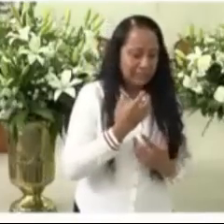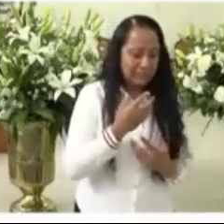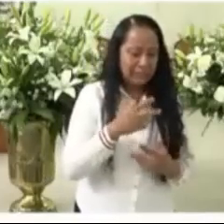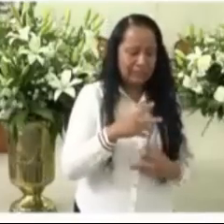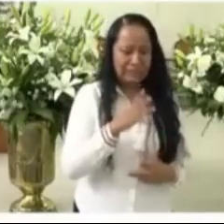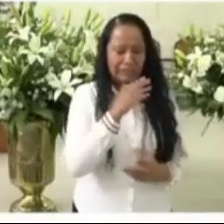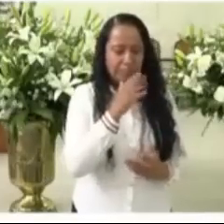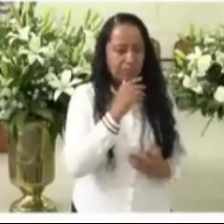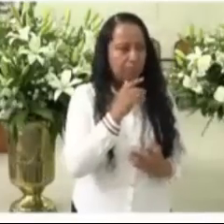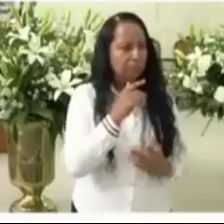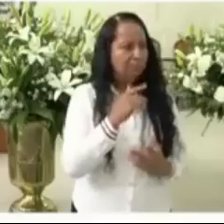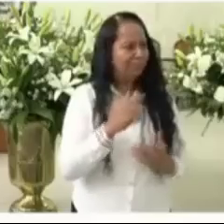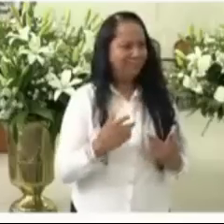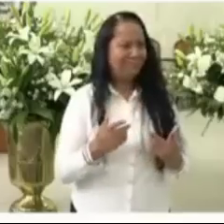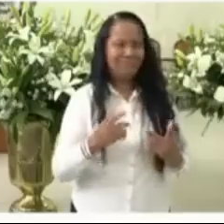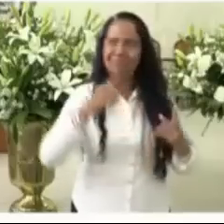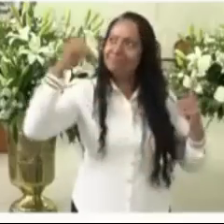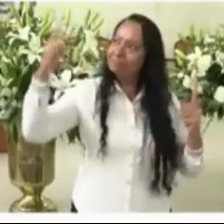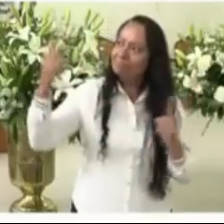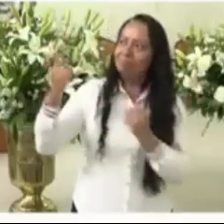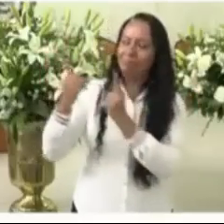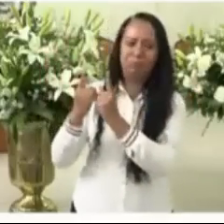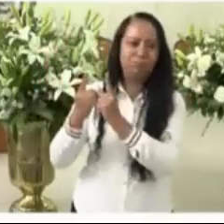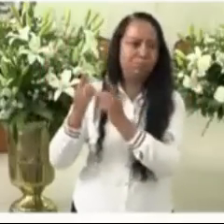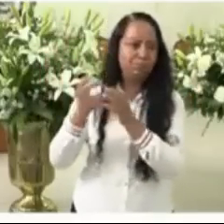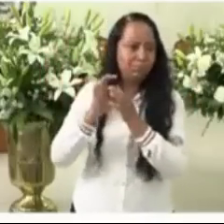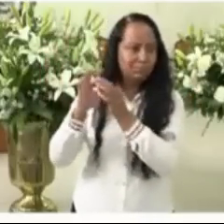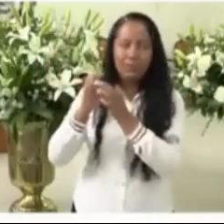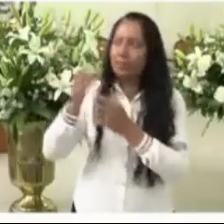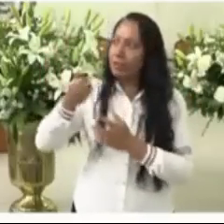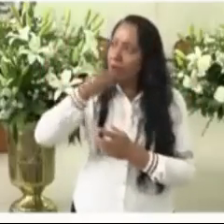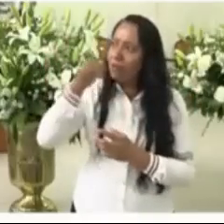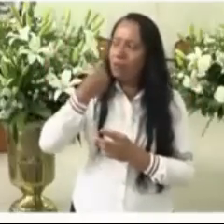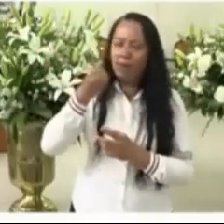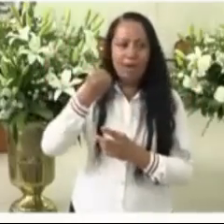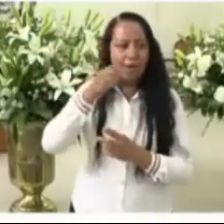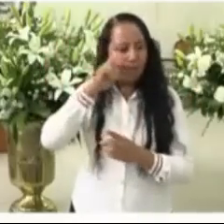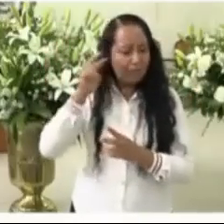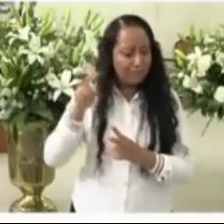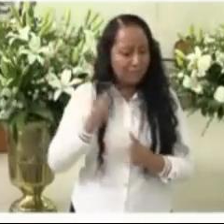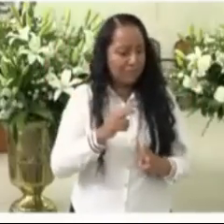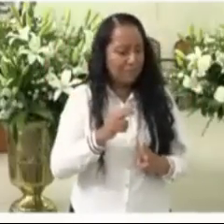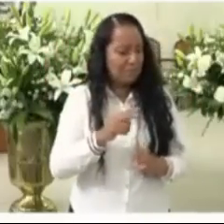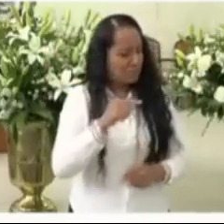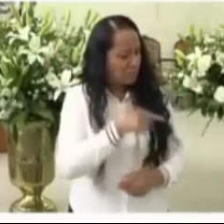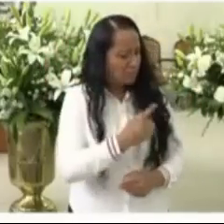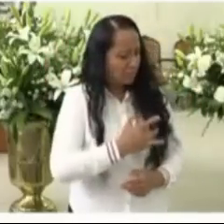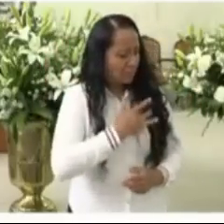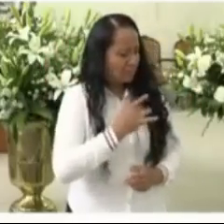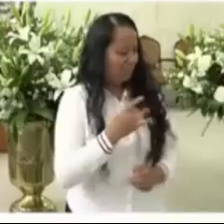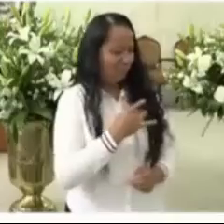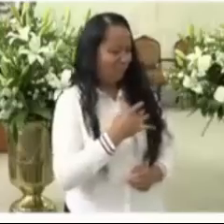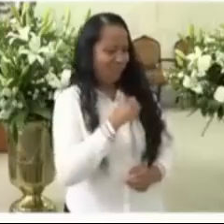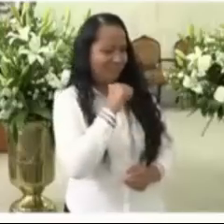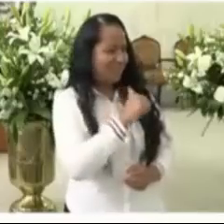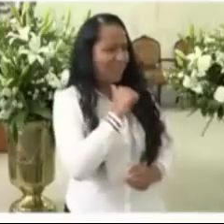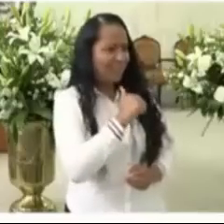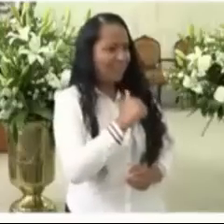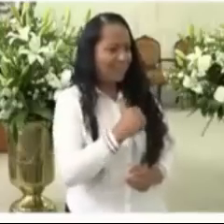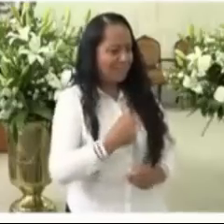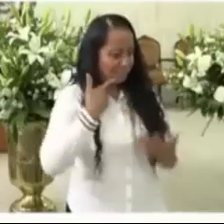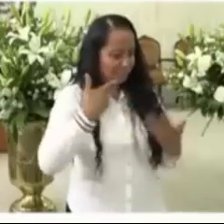no estás sola, no temas, yo estoy contigo, yo soy Jehová, tu Dios que te